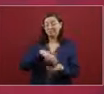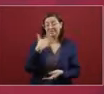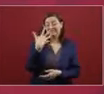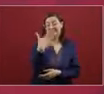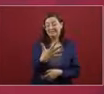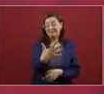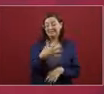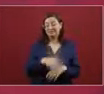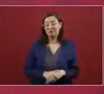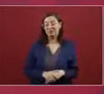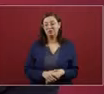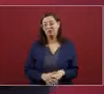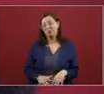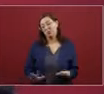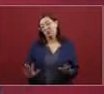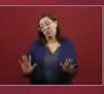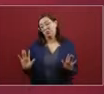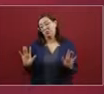Esto suavemente,